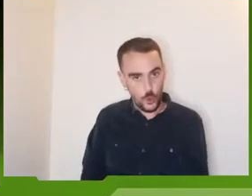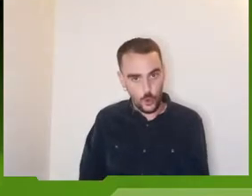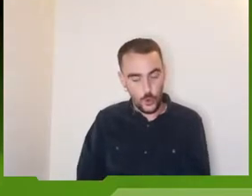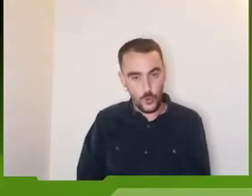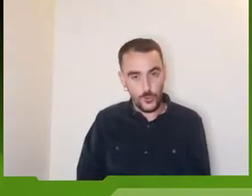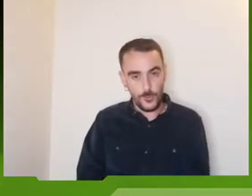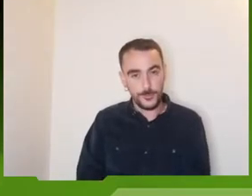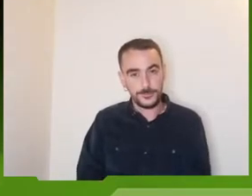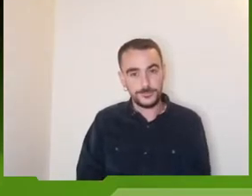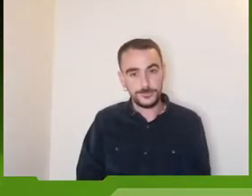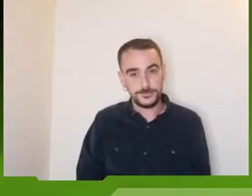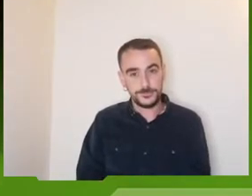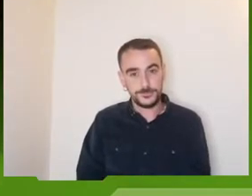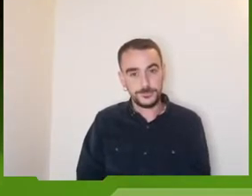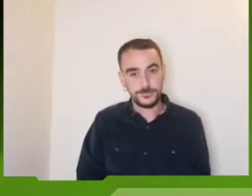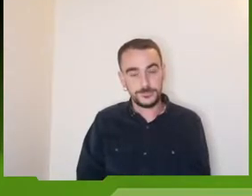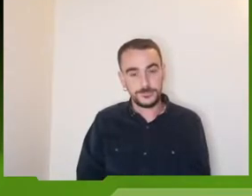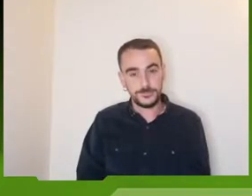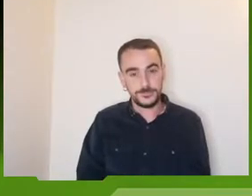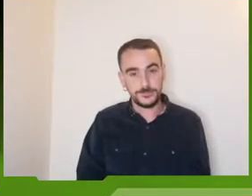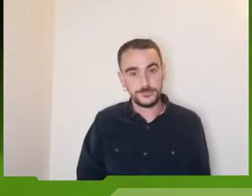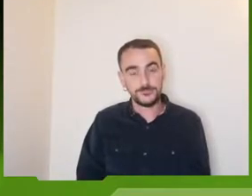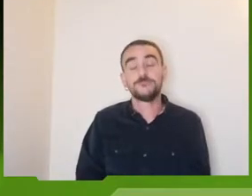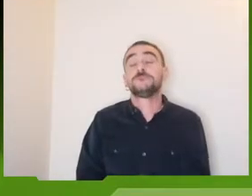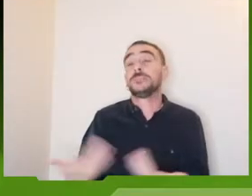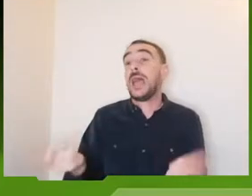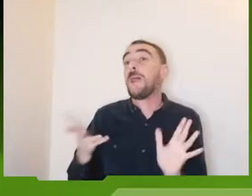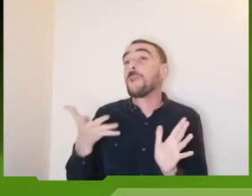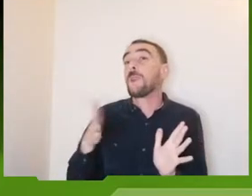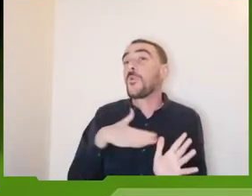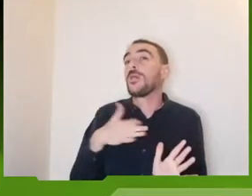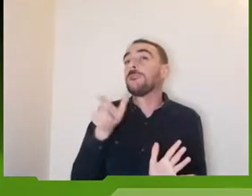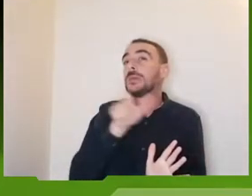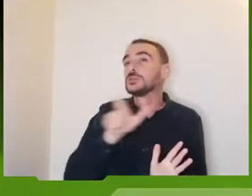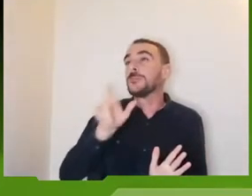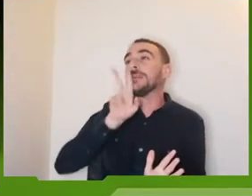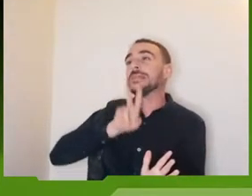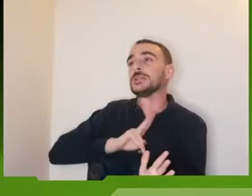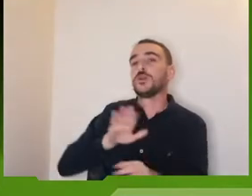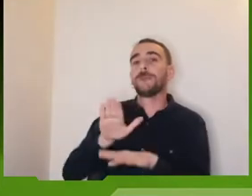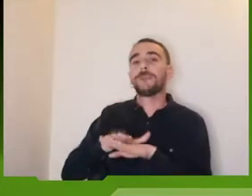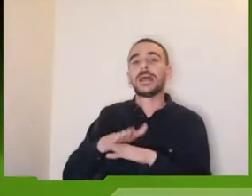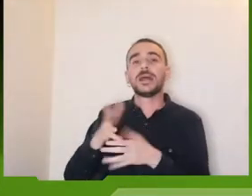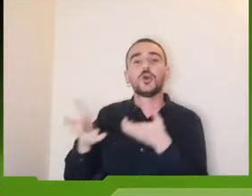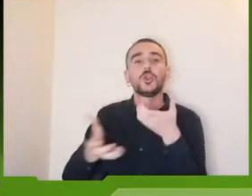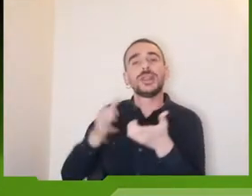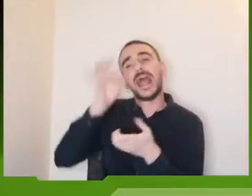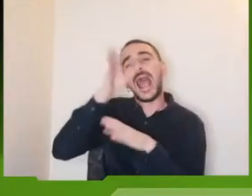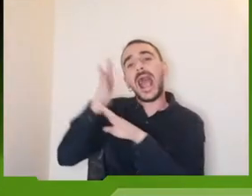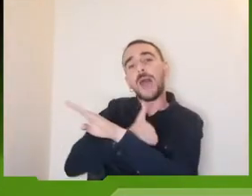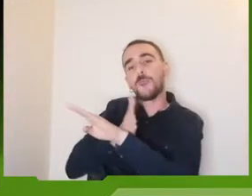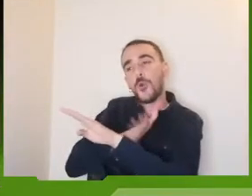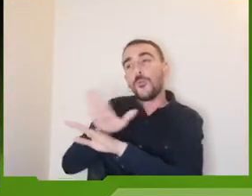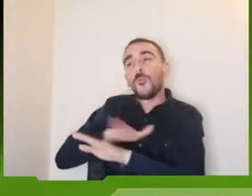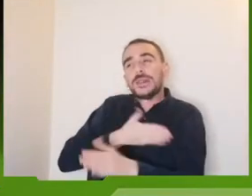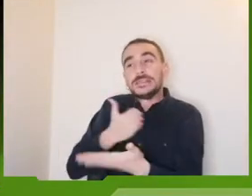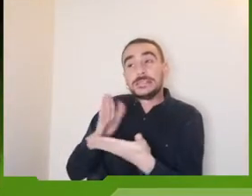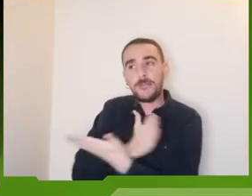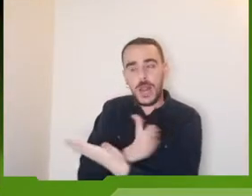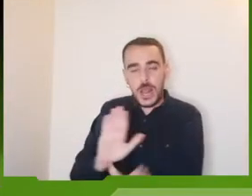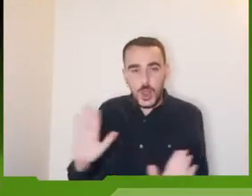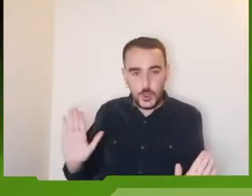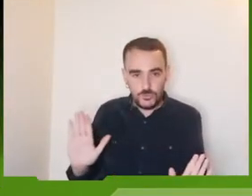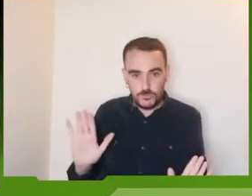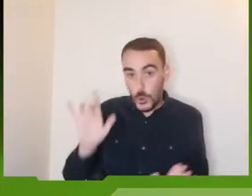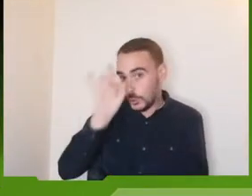que para hacer de jamón o así lo hacen por separado, pero no sé. Vale, teniendo en cuenta la hora